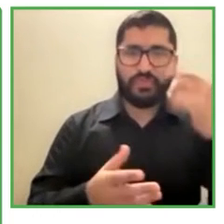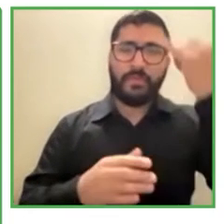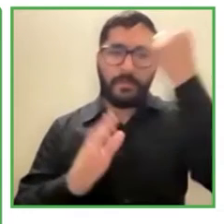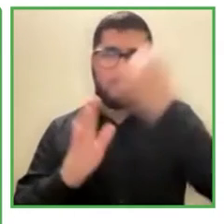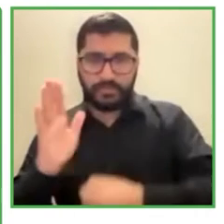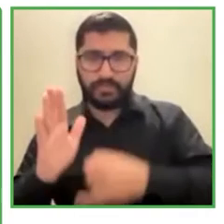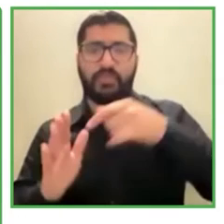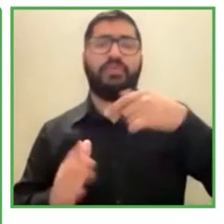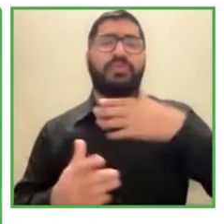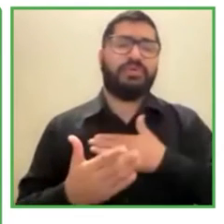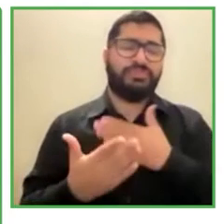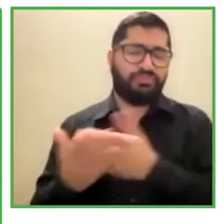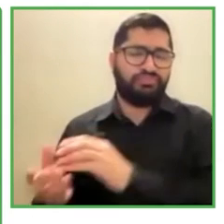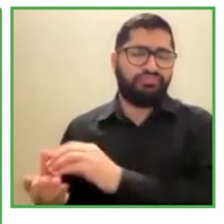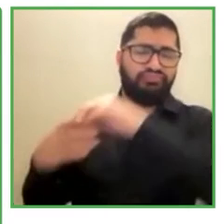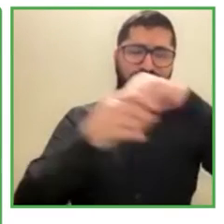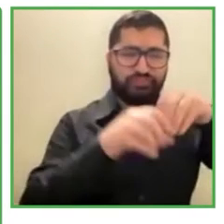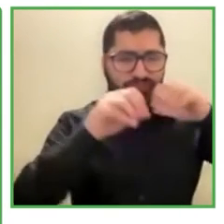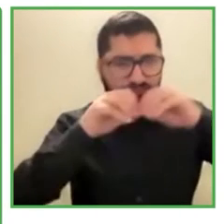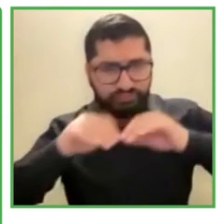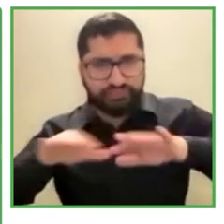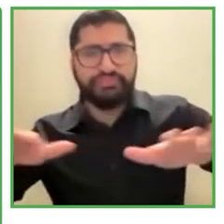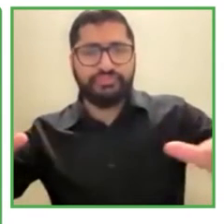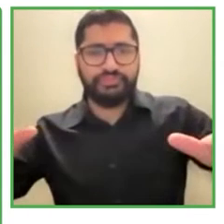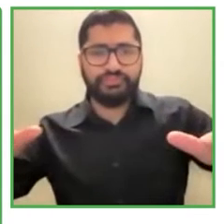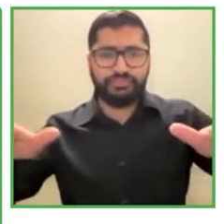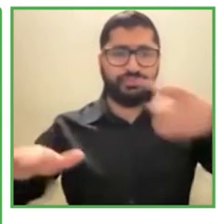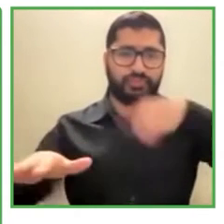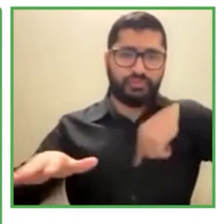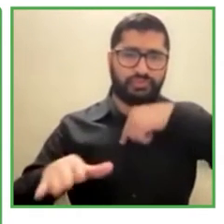todo el mundo. Por lo tanto, muchas gracias.